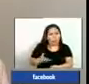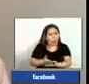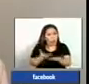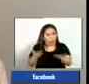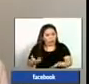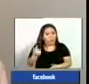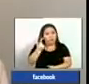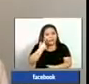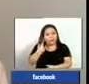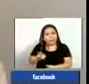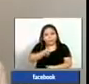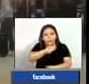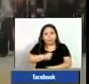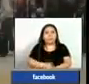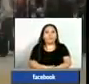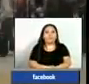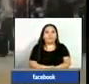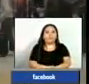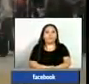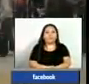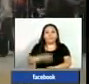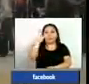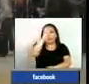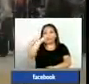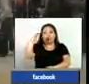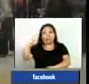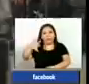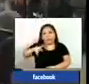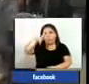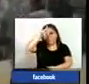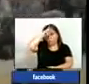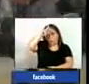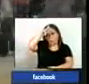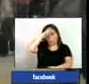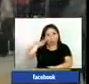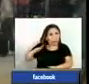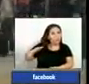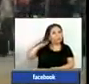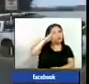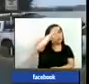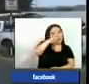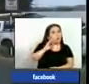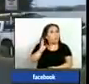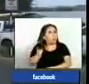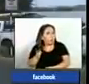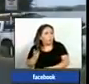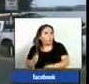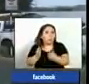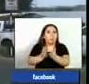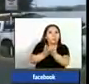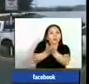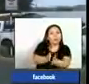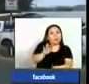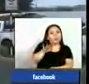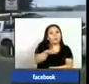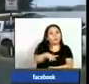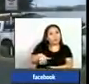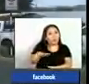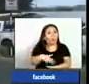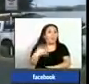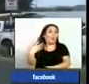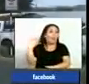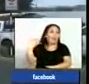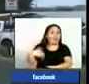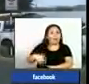a continuación las imágenes Perú reabrió el miércoles el transporte aéreo terrestre y fluvial dentro de su territorio tras mantenerlo